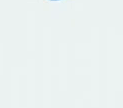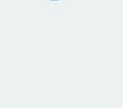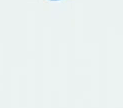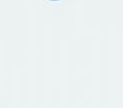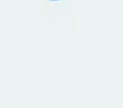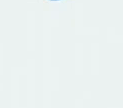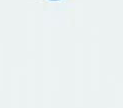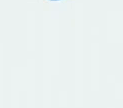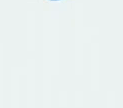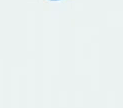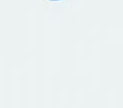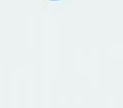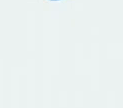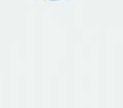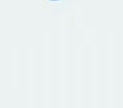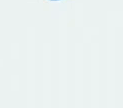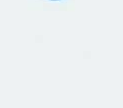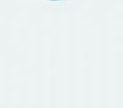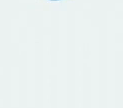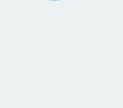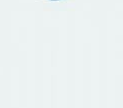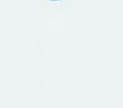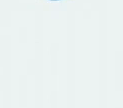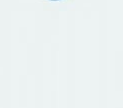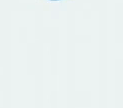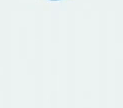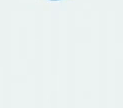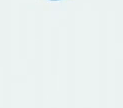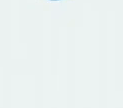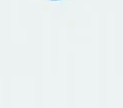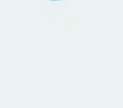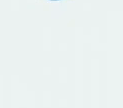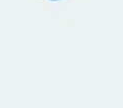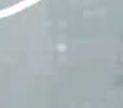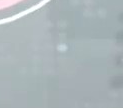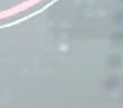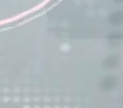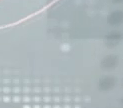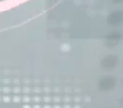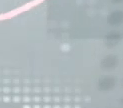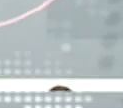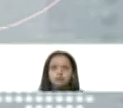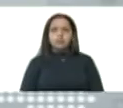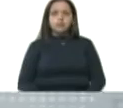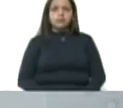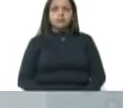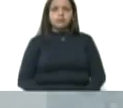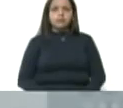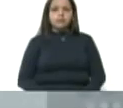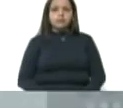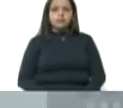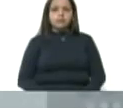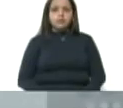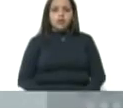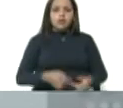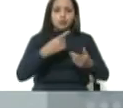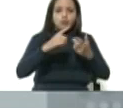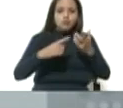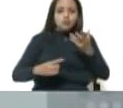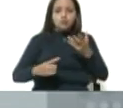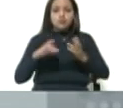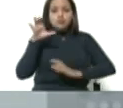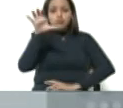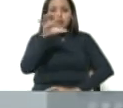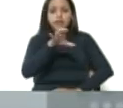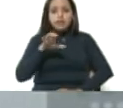por los focos en el Estado Zulia, en el Estado Sucre, en el Estado Miranda, en el Estado Bolívar, en el